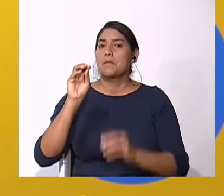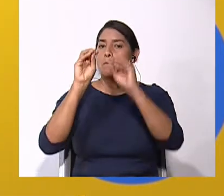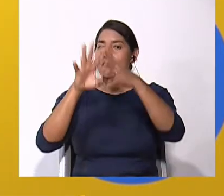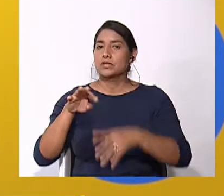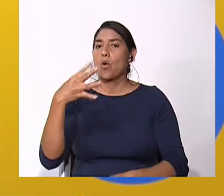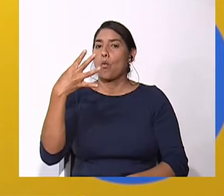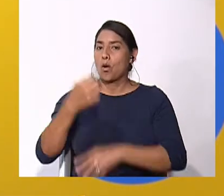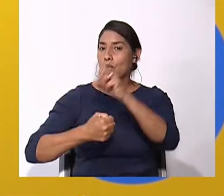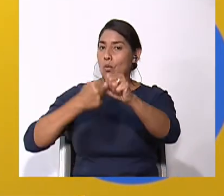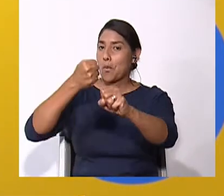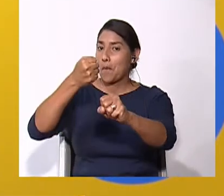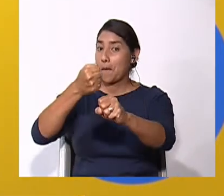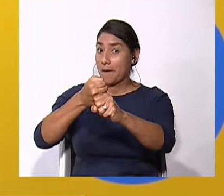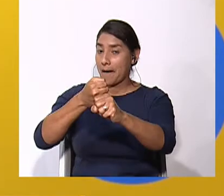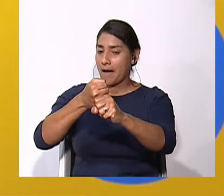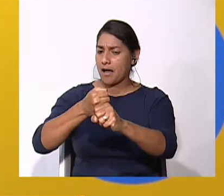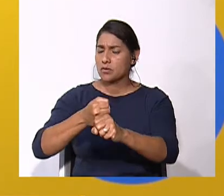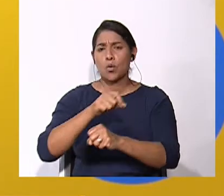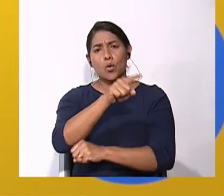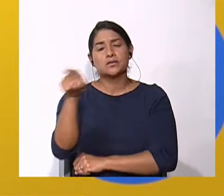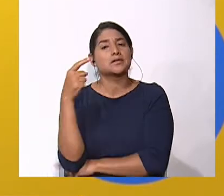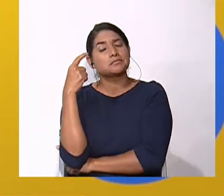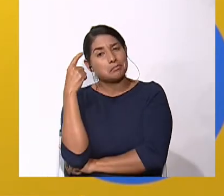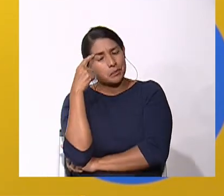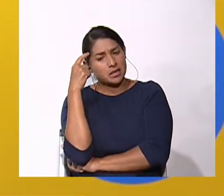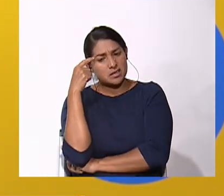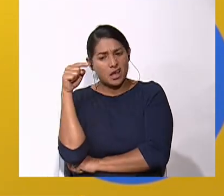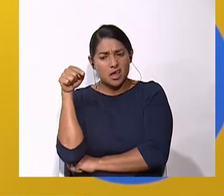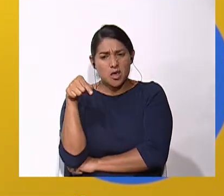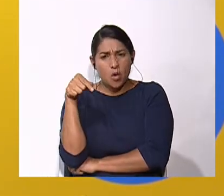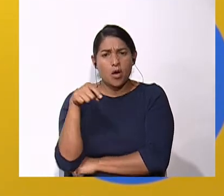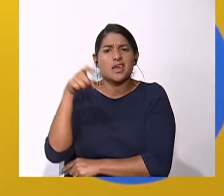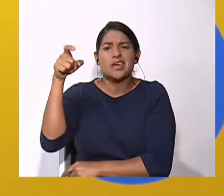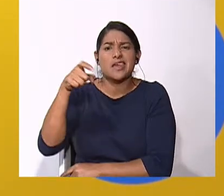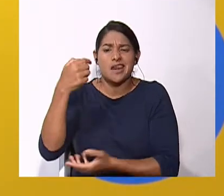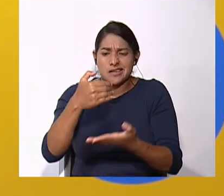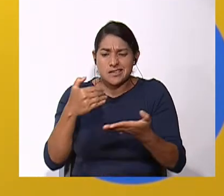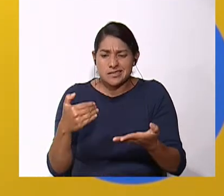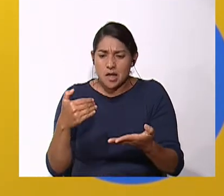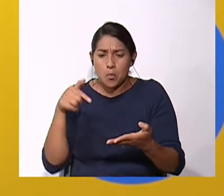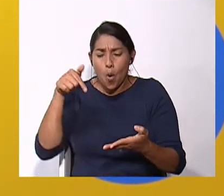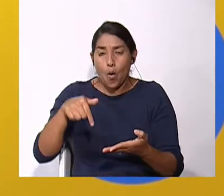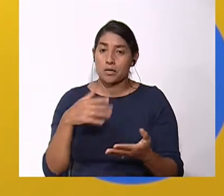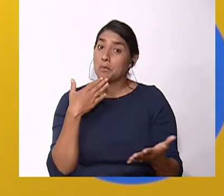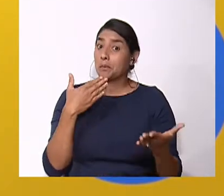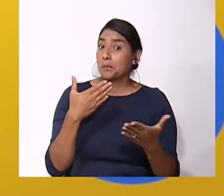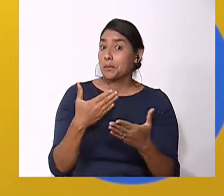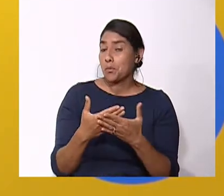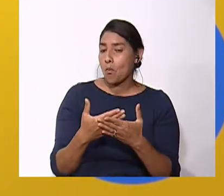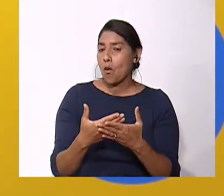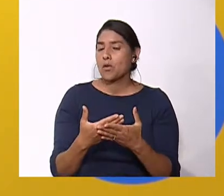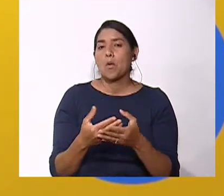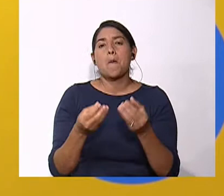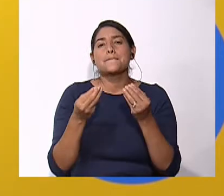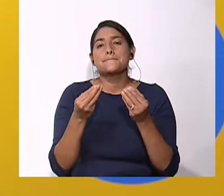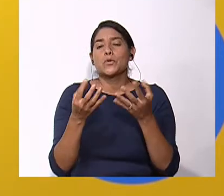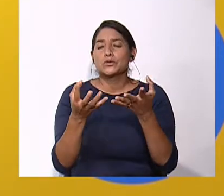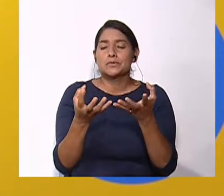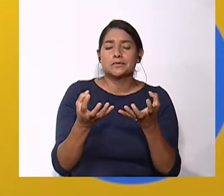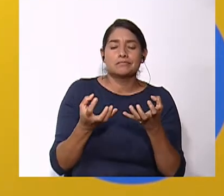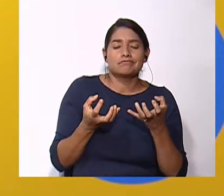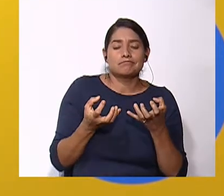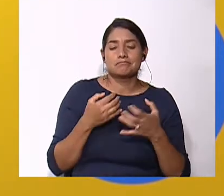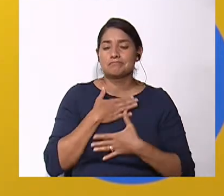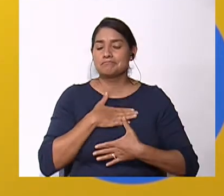año. Estarán pensando, ¿qué vamos a necesitar el día de hoy? Bueno, muchísimas